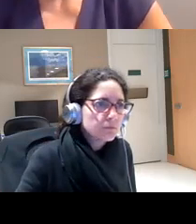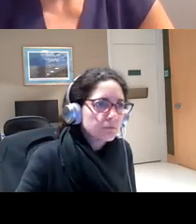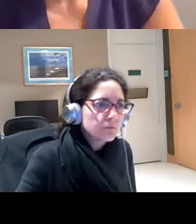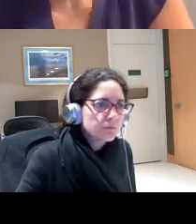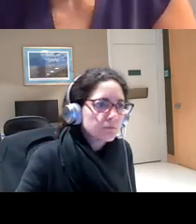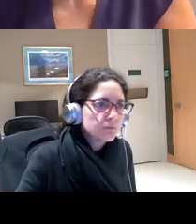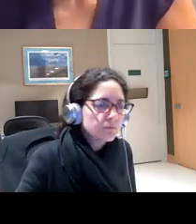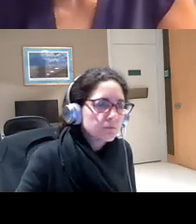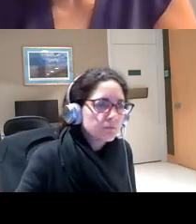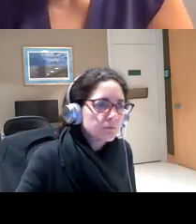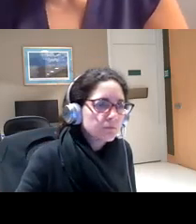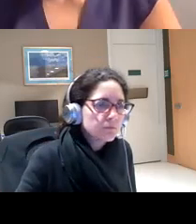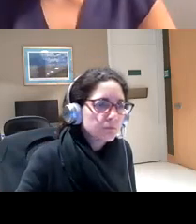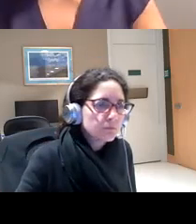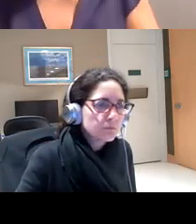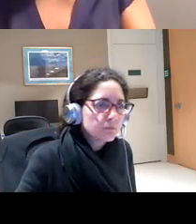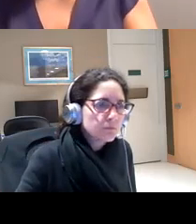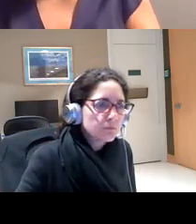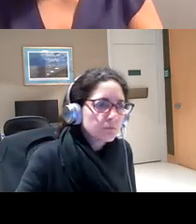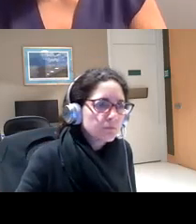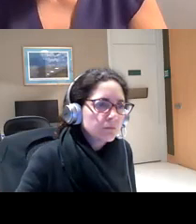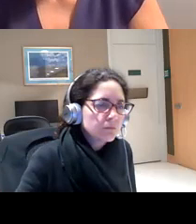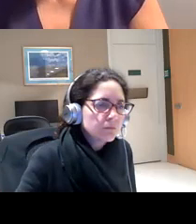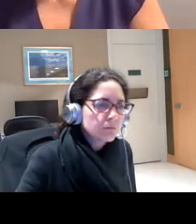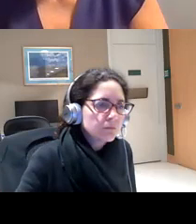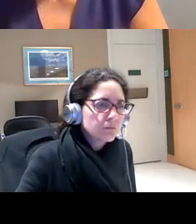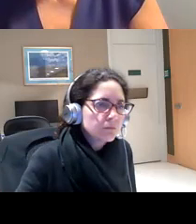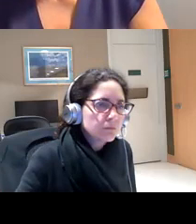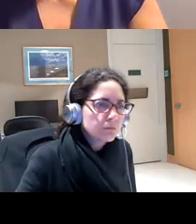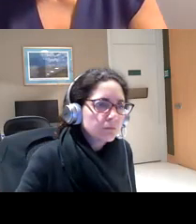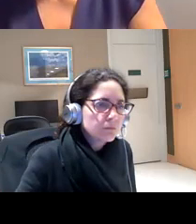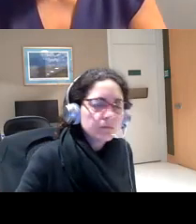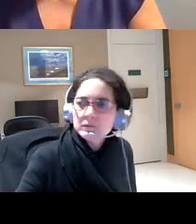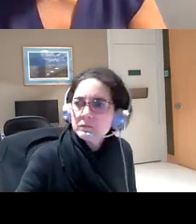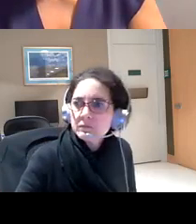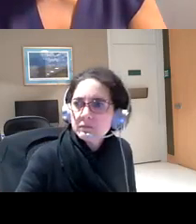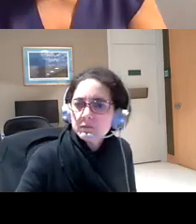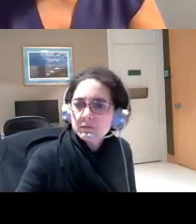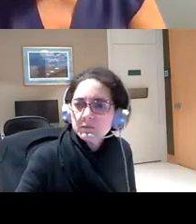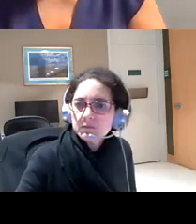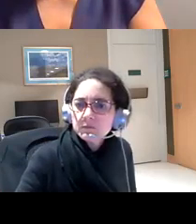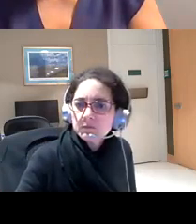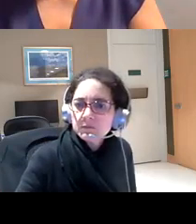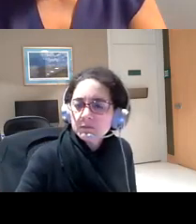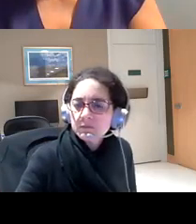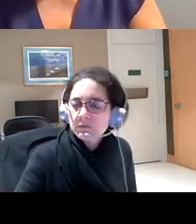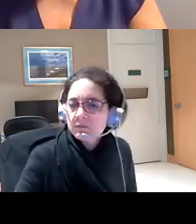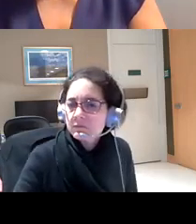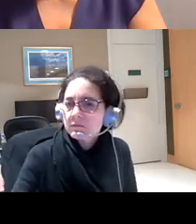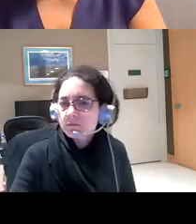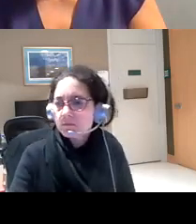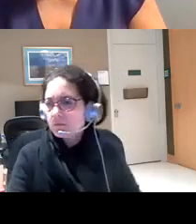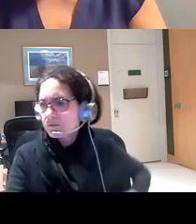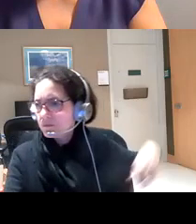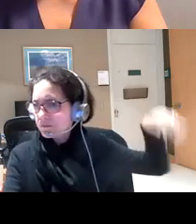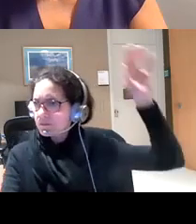uno de ellos, pero sí, finalizando el workshop del mes de abril, viene un periodo de